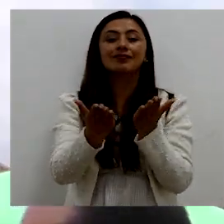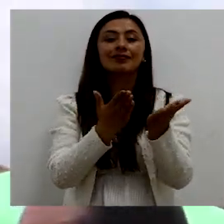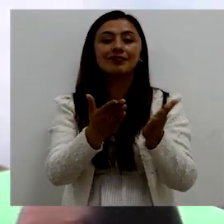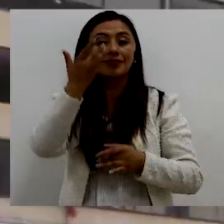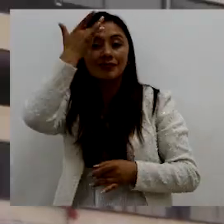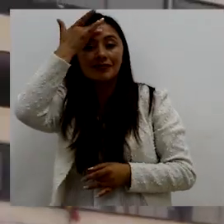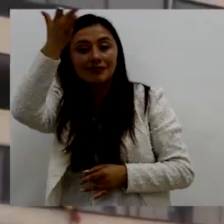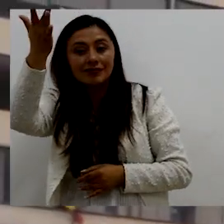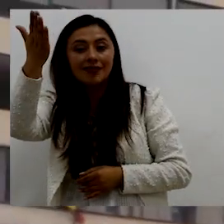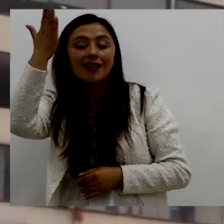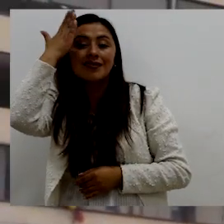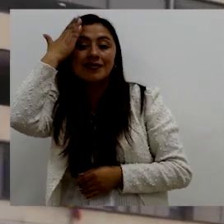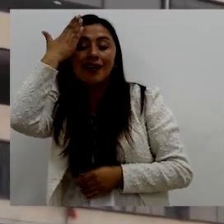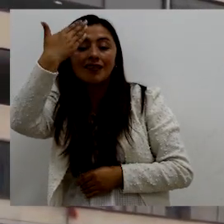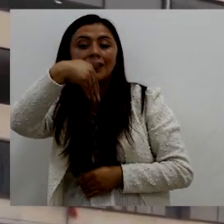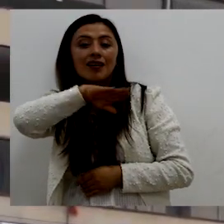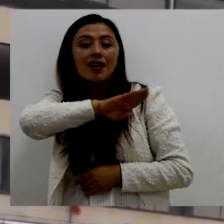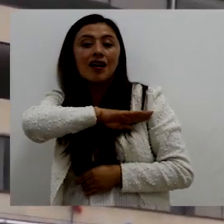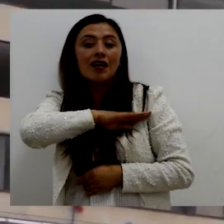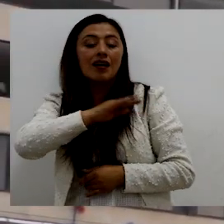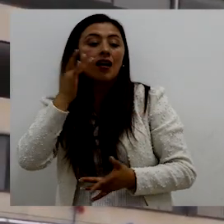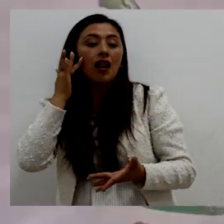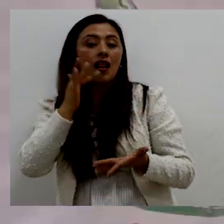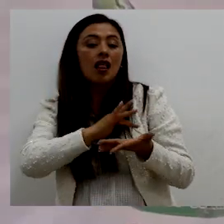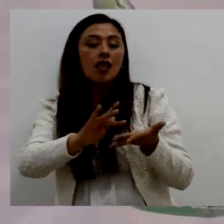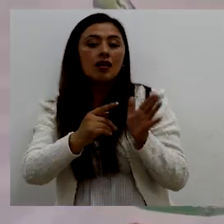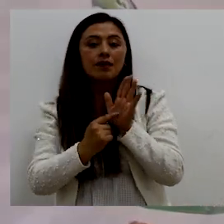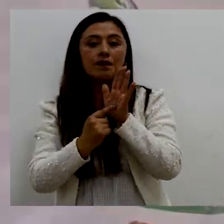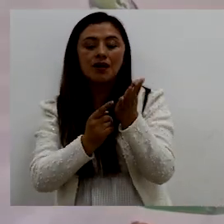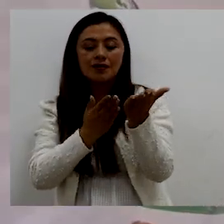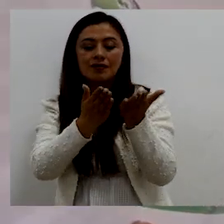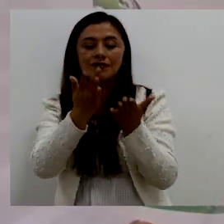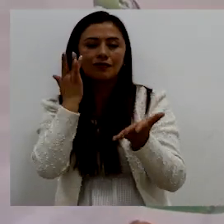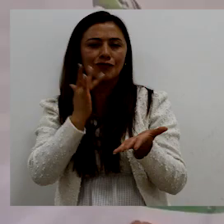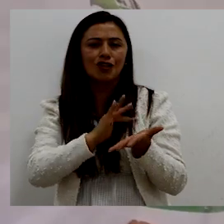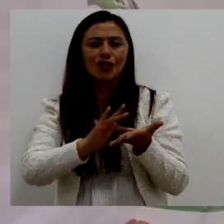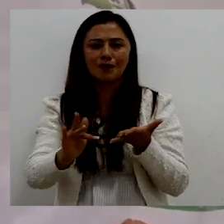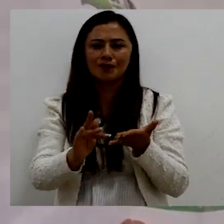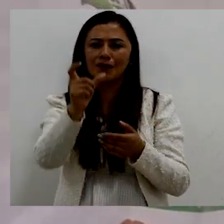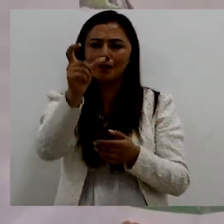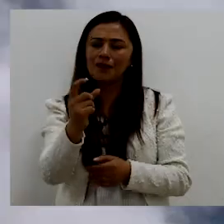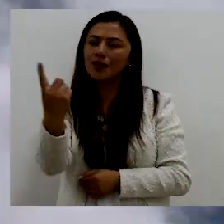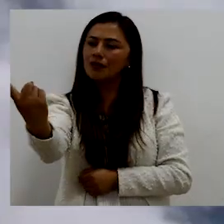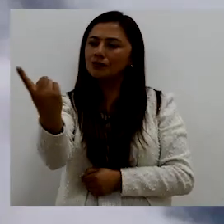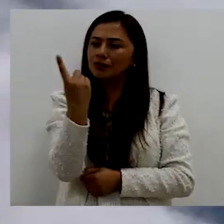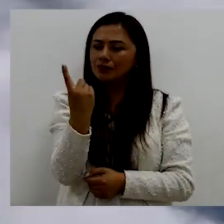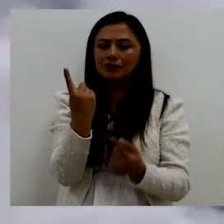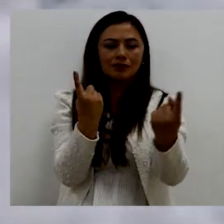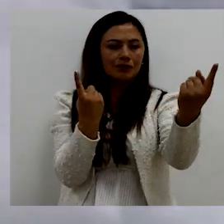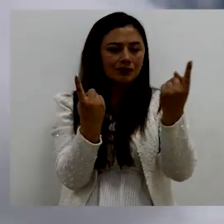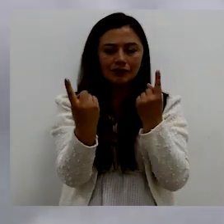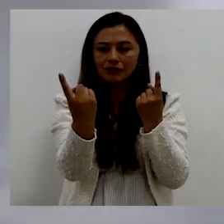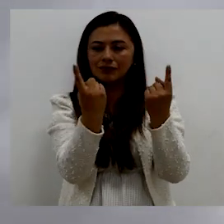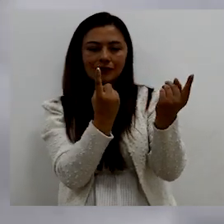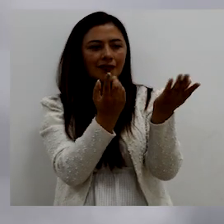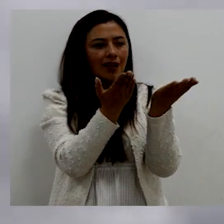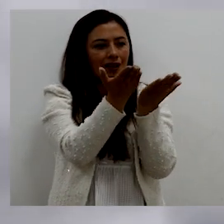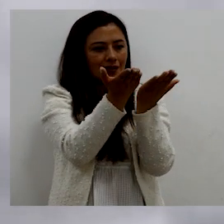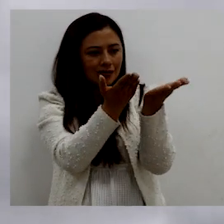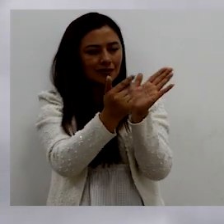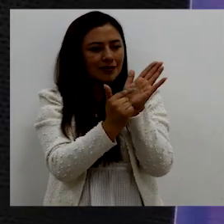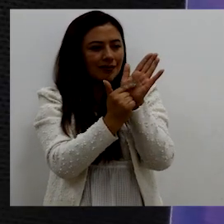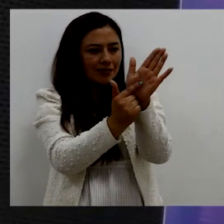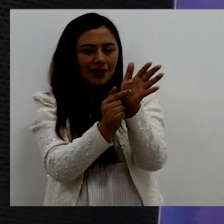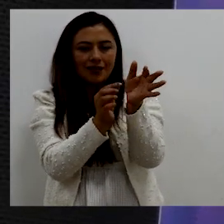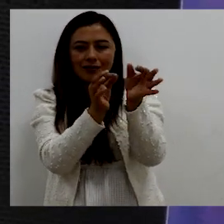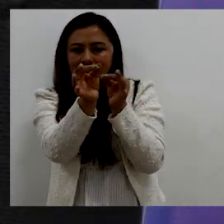estamos convencidos de estas maneras de llegar a la comunidad, de ser publicidad y